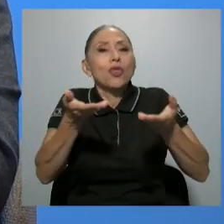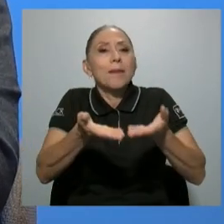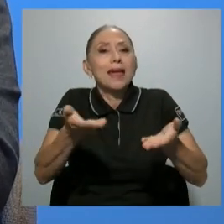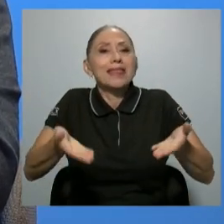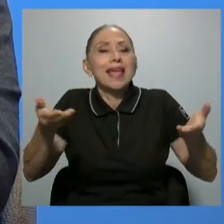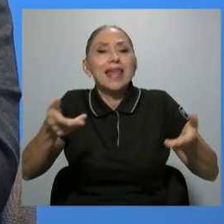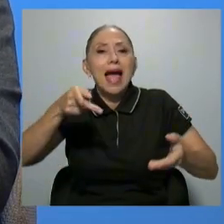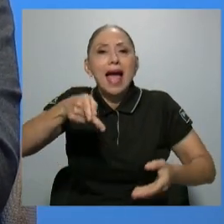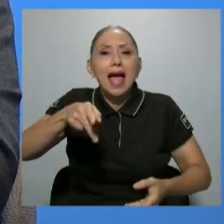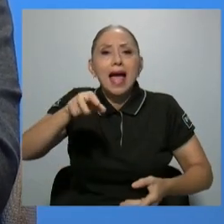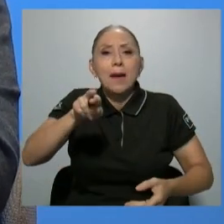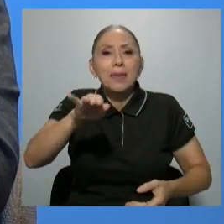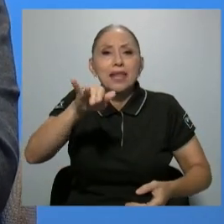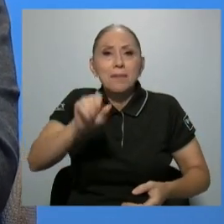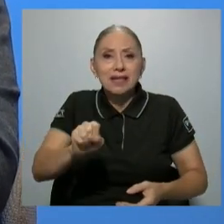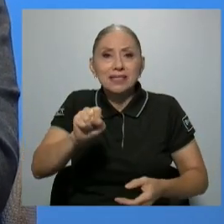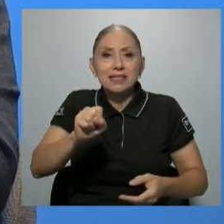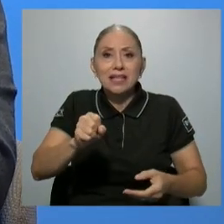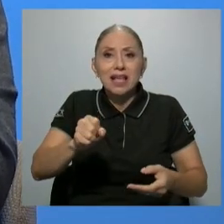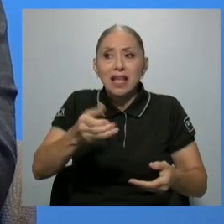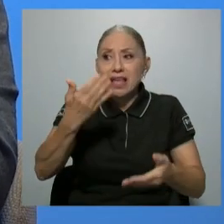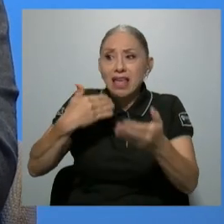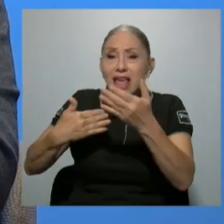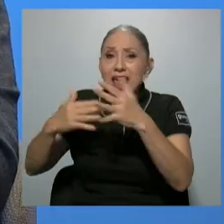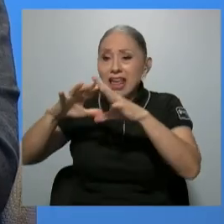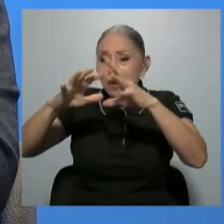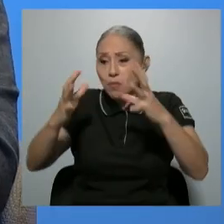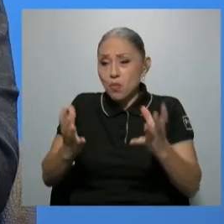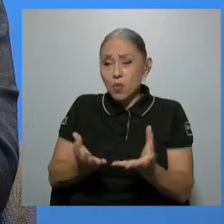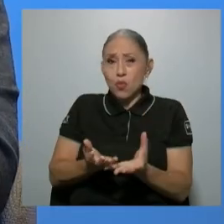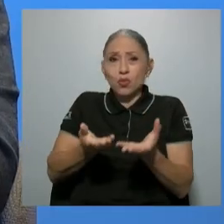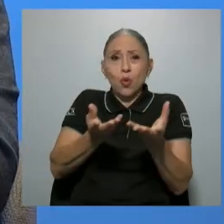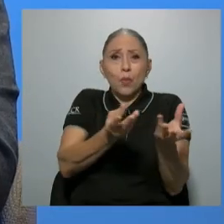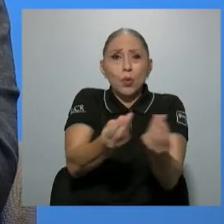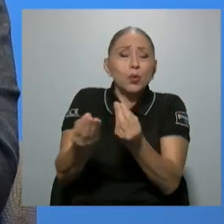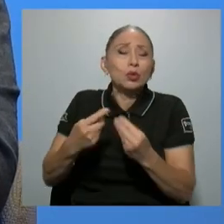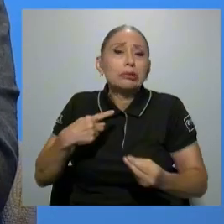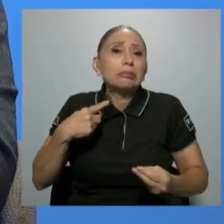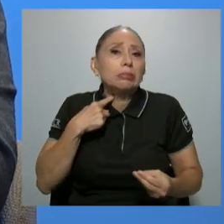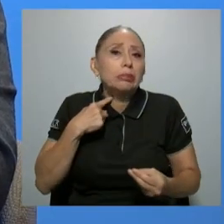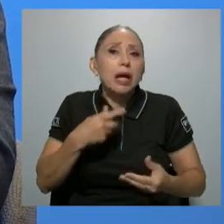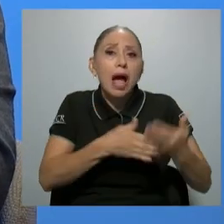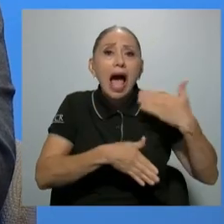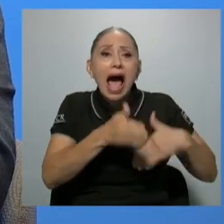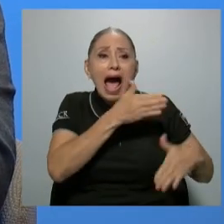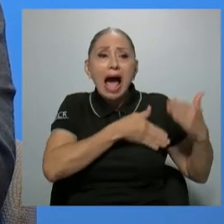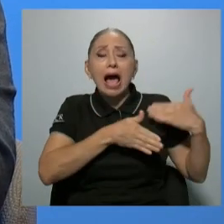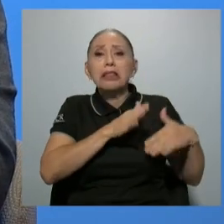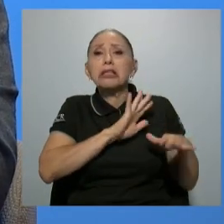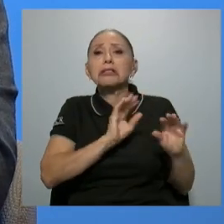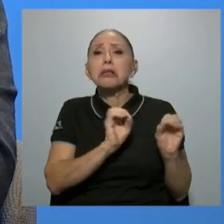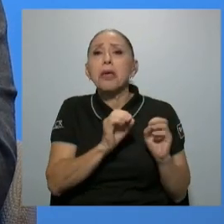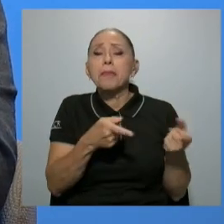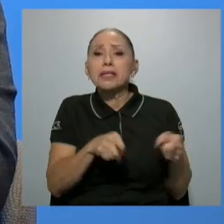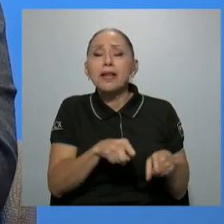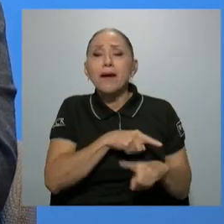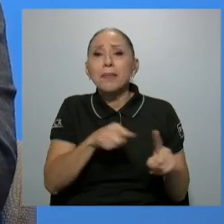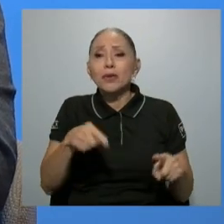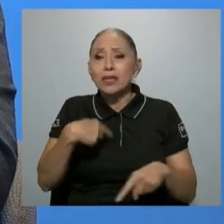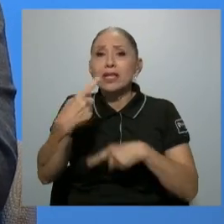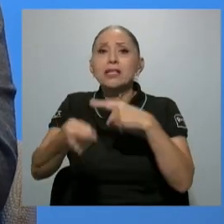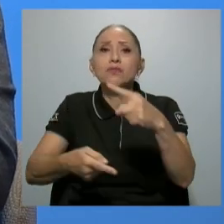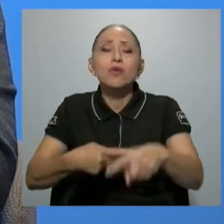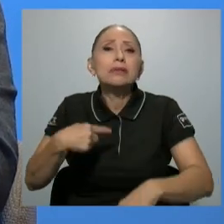mundo desde niveles bajísimos o deflacionarios, literalmente, a aumentos en las inflaciones por encima de 2